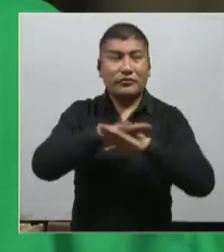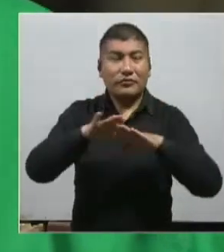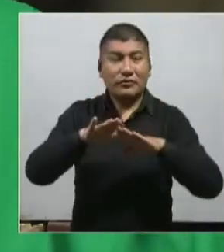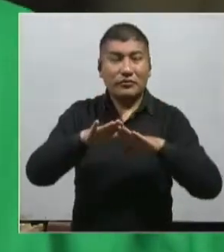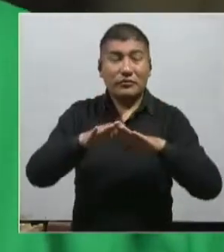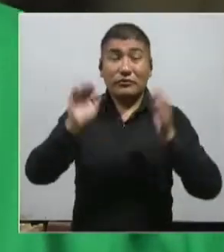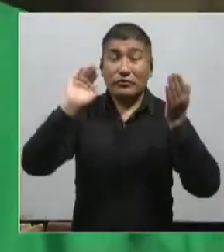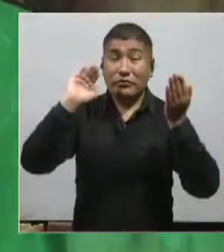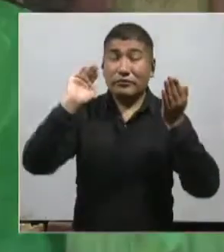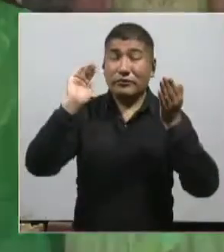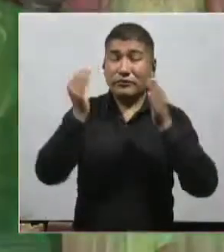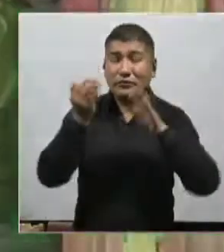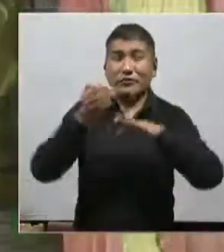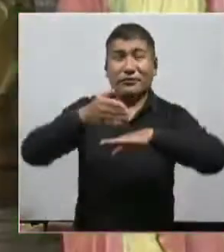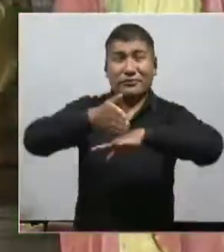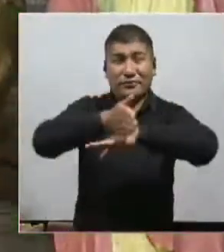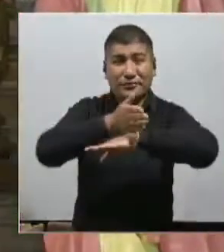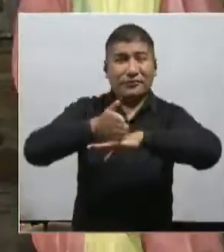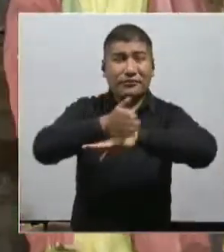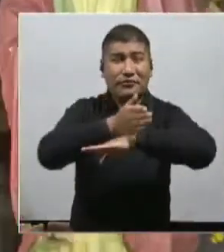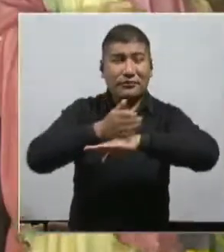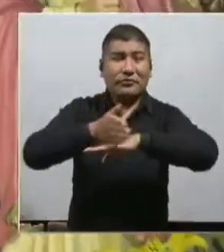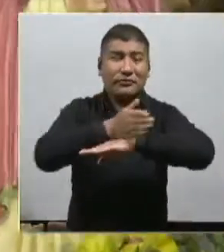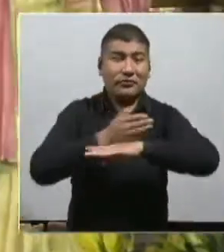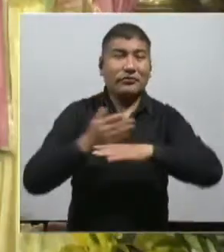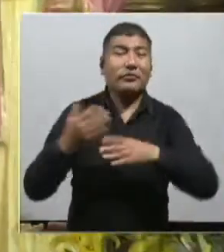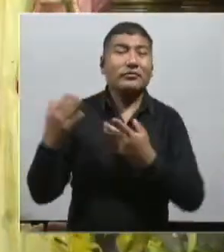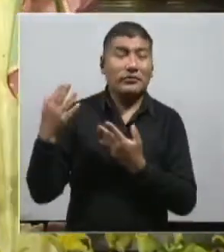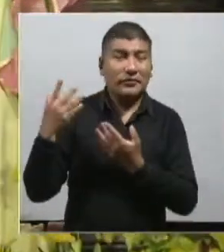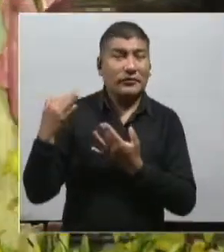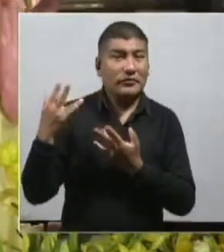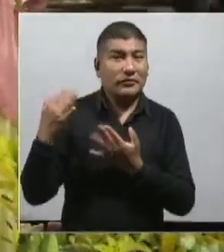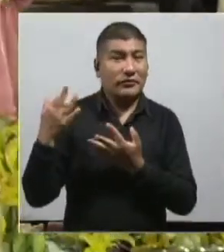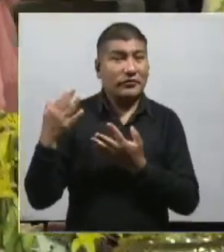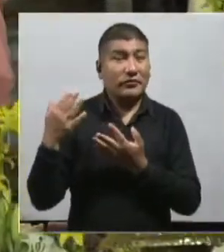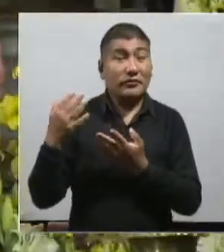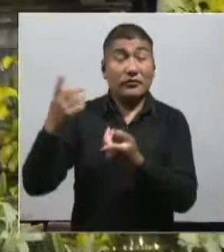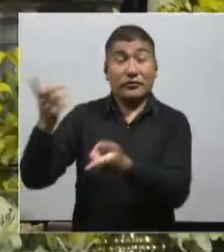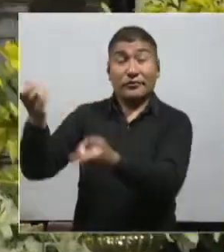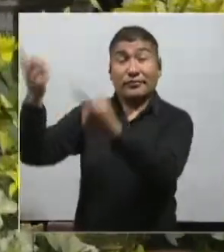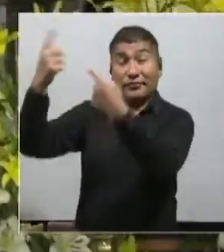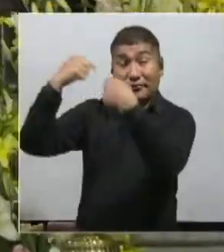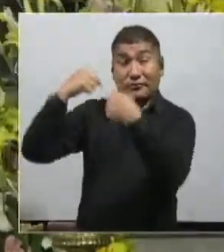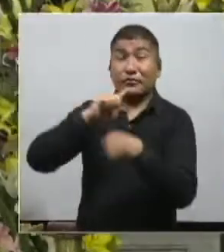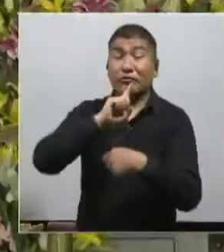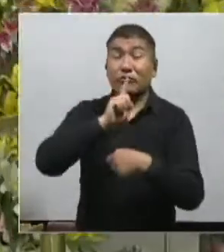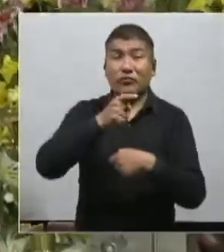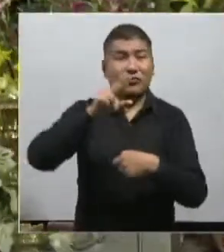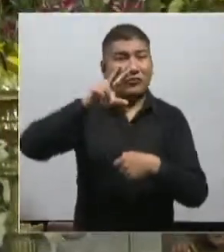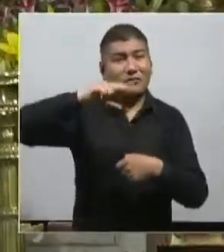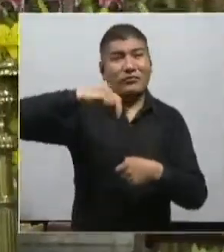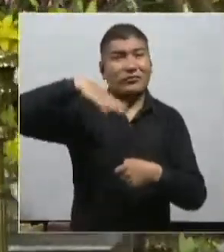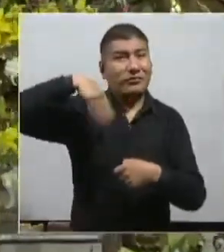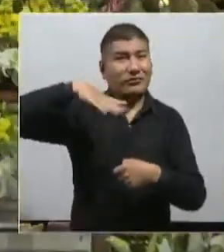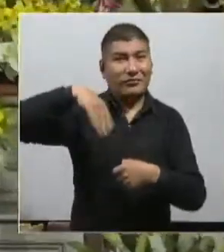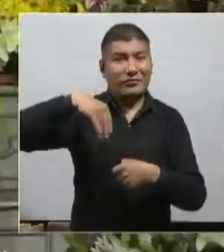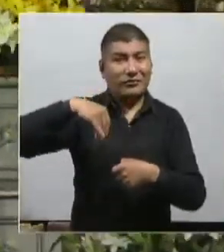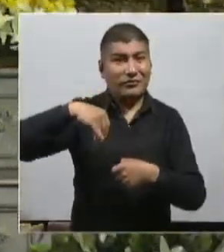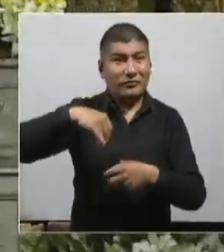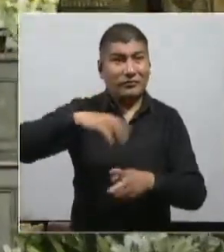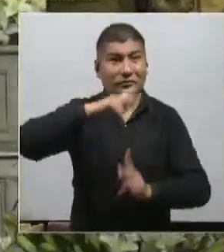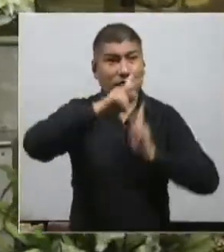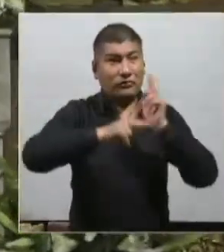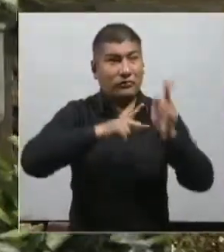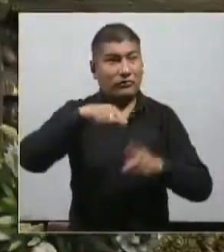Si parece que se demora, espérala, porque vendrá seguramente y no tardará. El que no